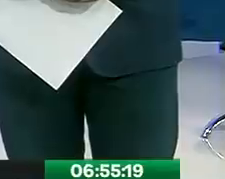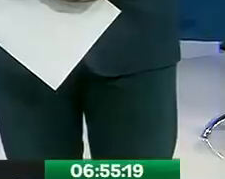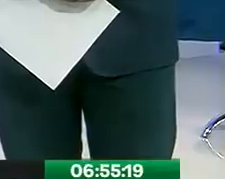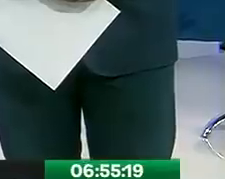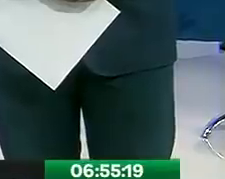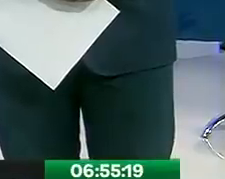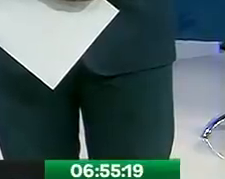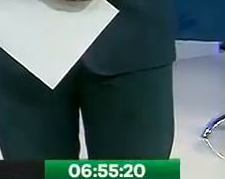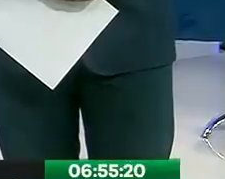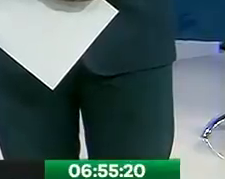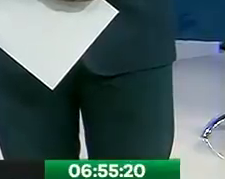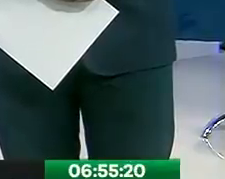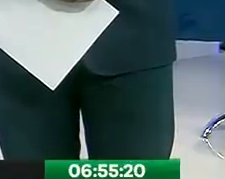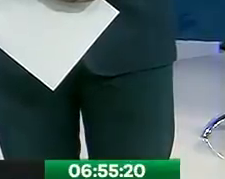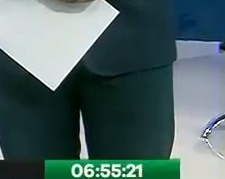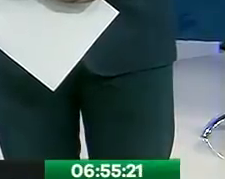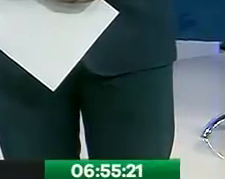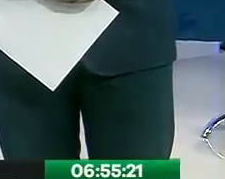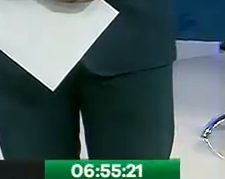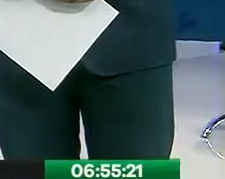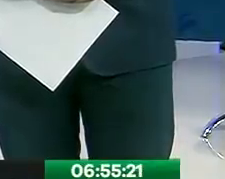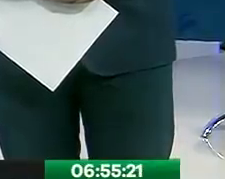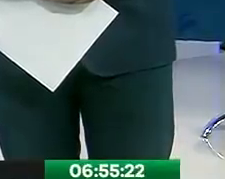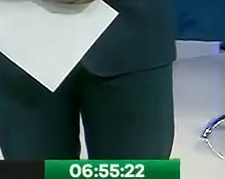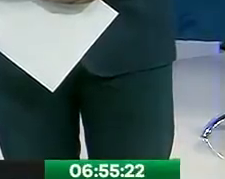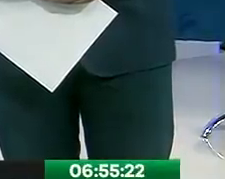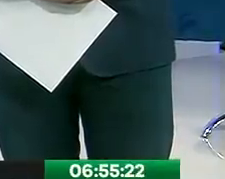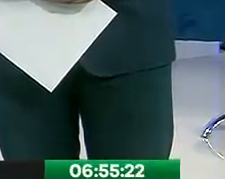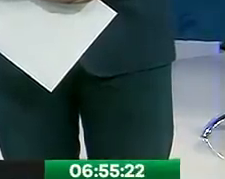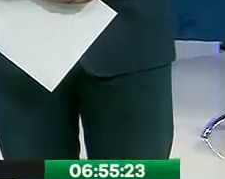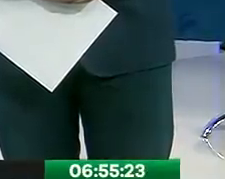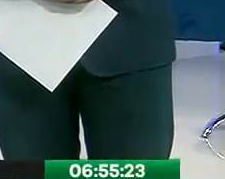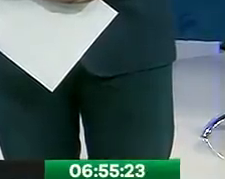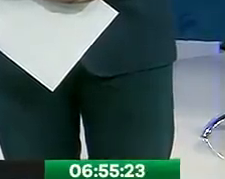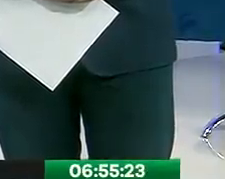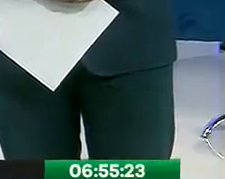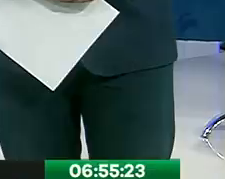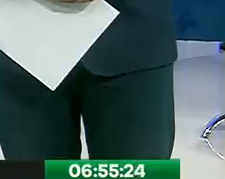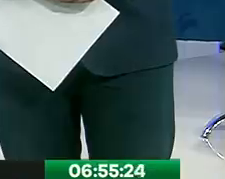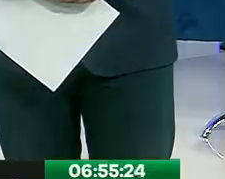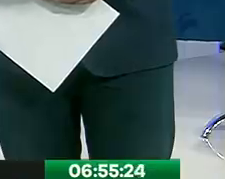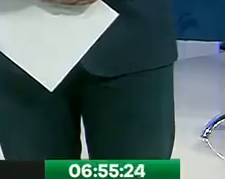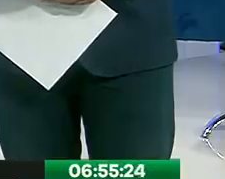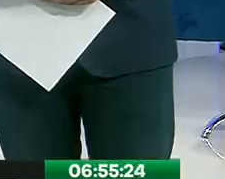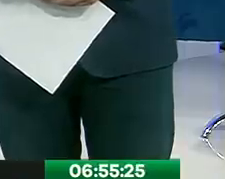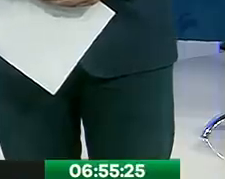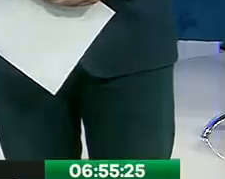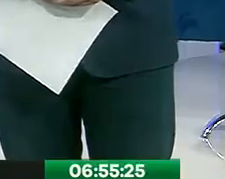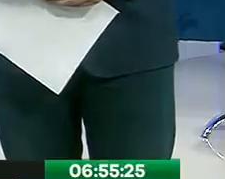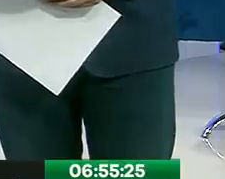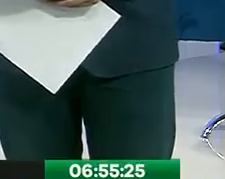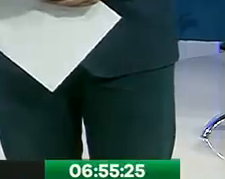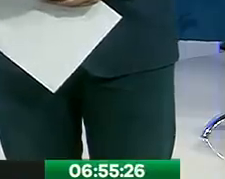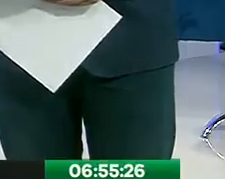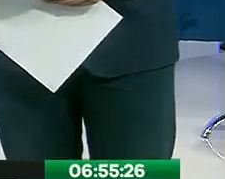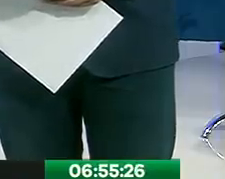a hoy miércoles 31 de octubre del 2018 días del escudo